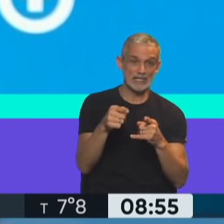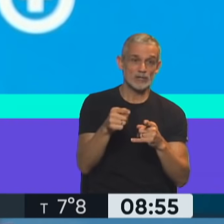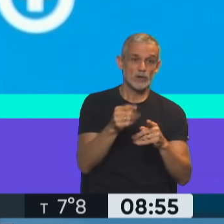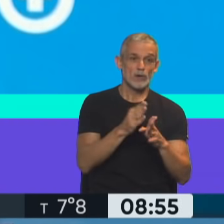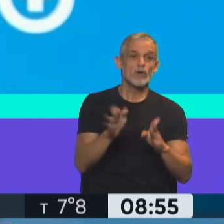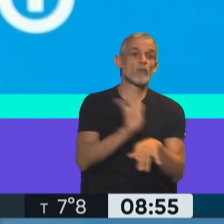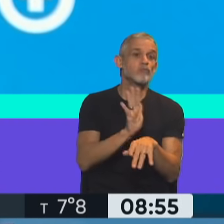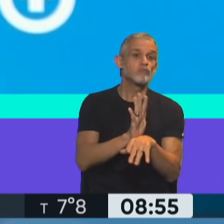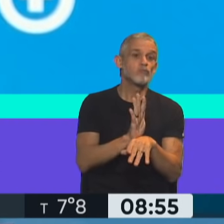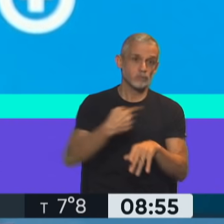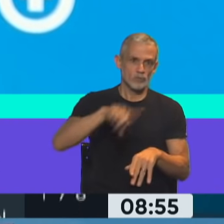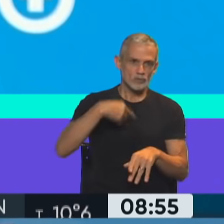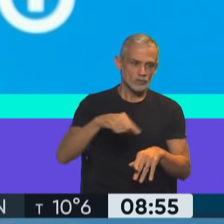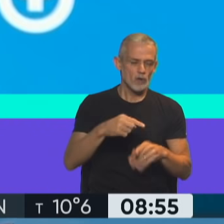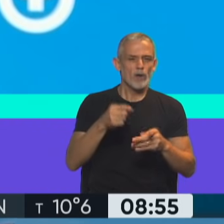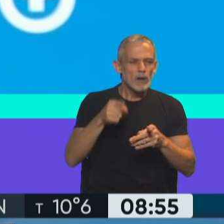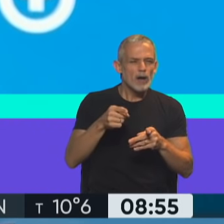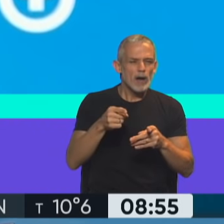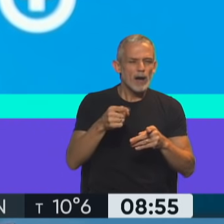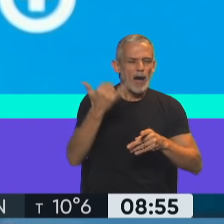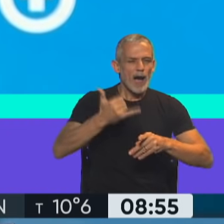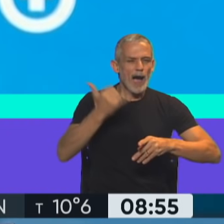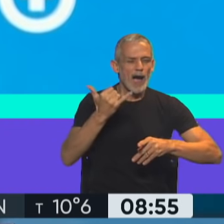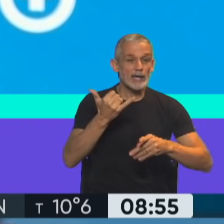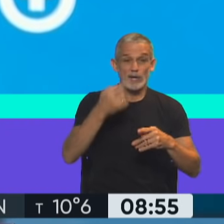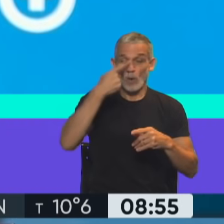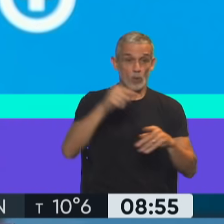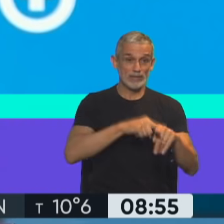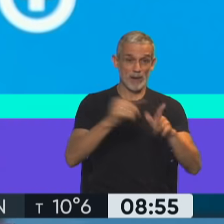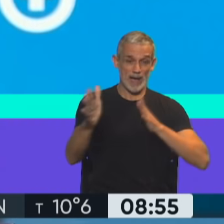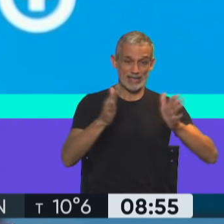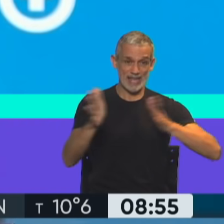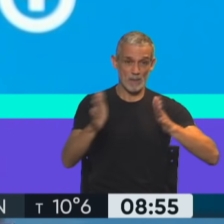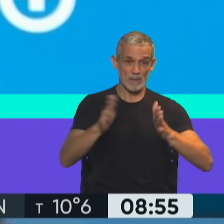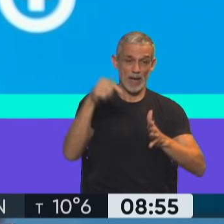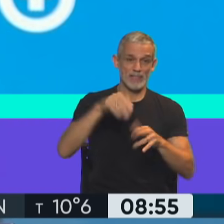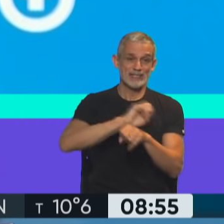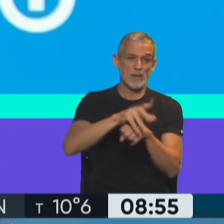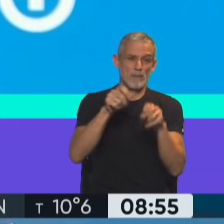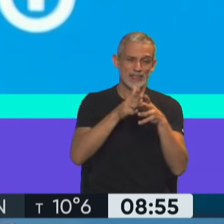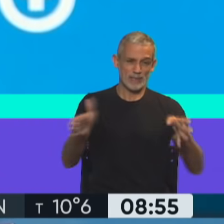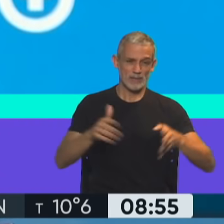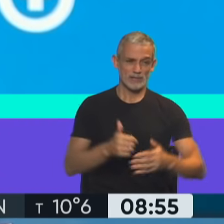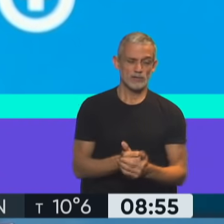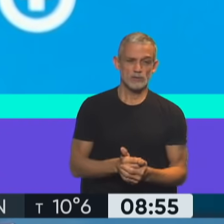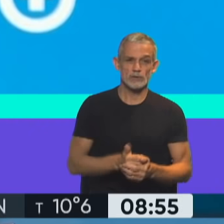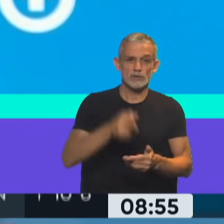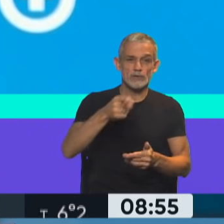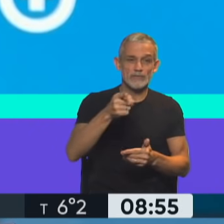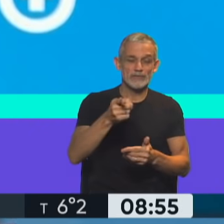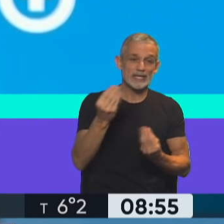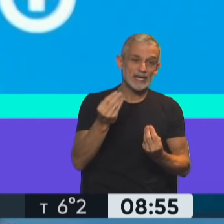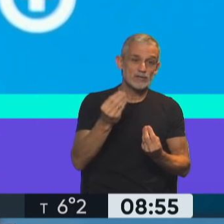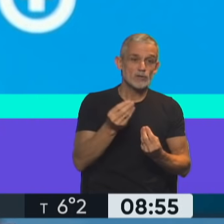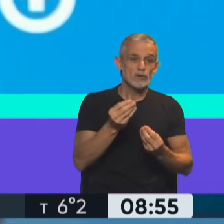repito, quiere decir que estamos transitando quizás la última etapa de esta pandemia. Así que esto va a ser monitoreado